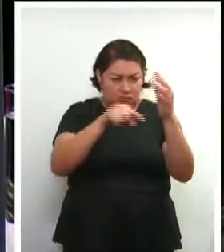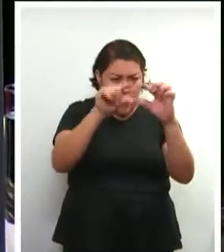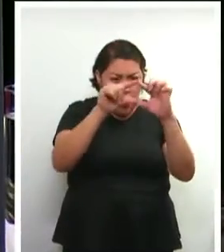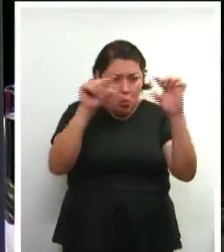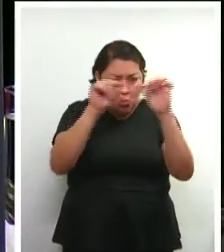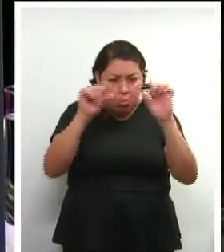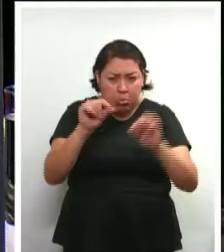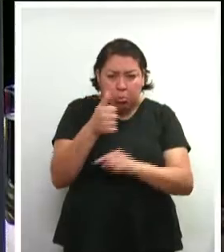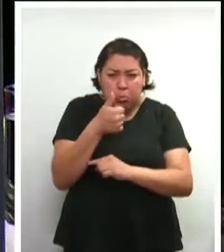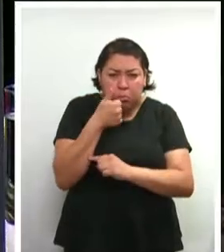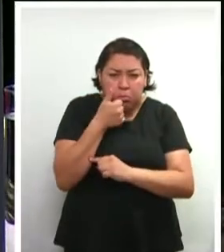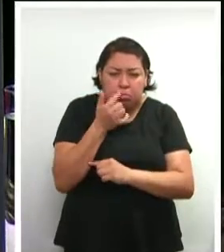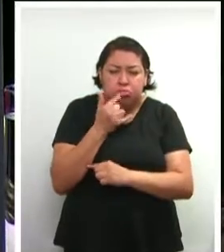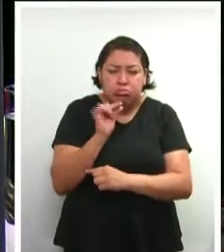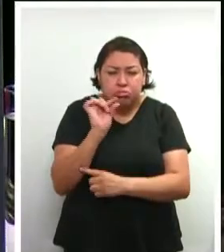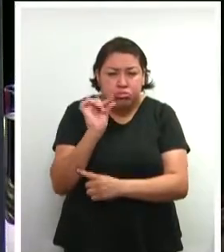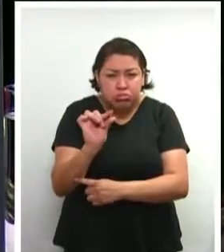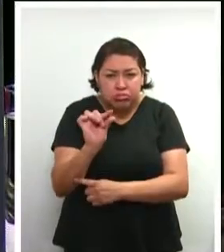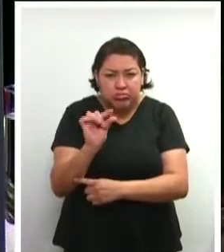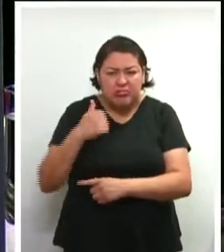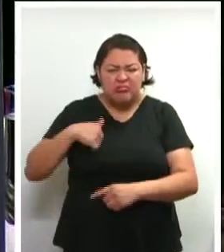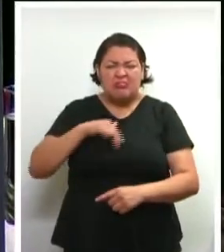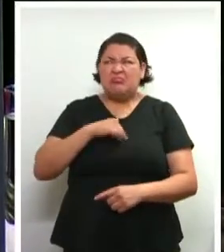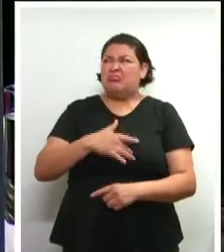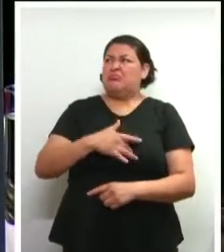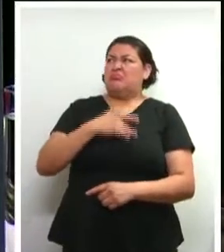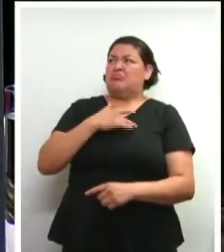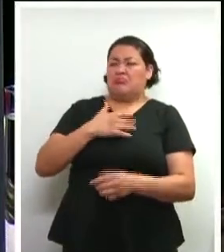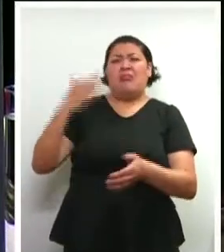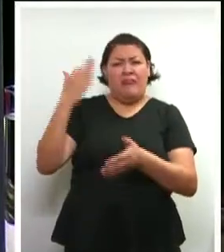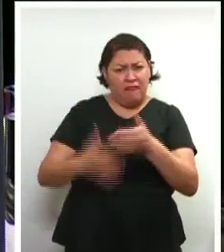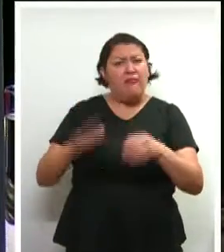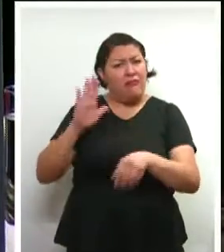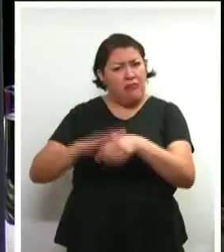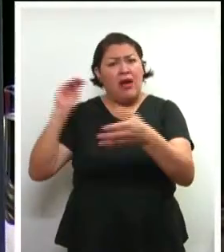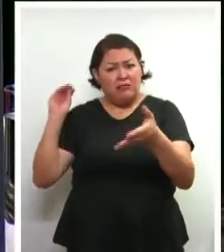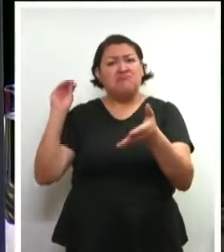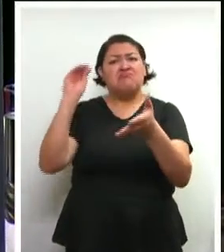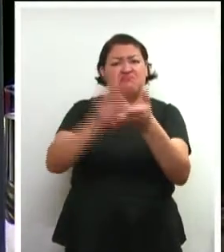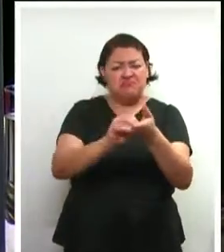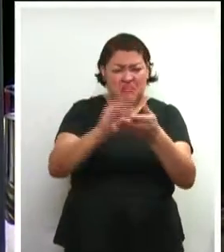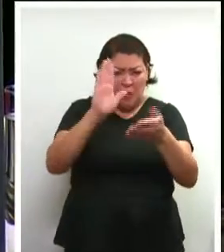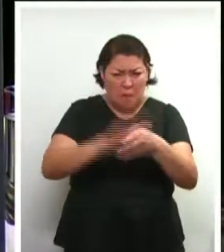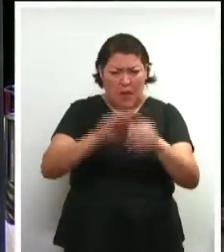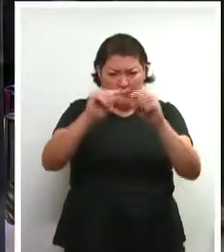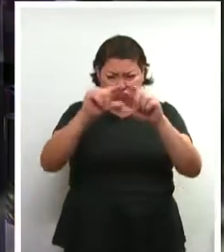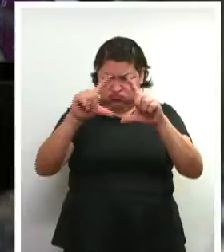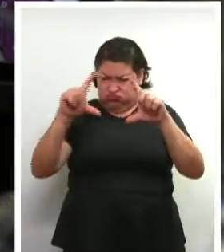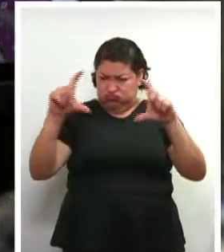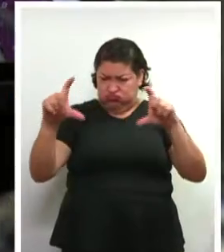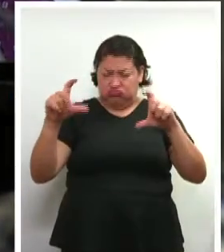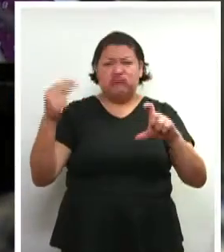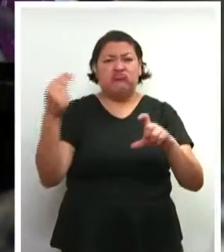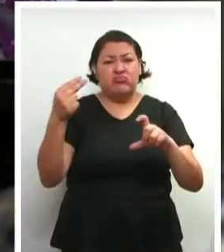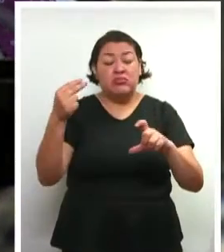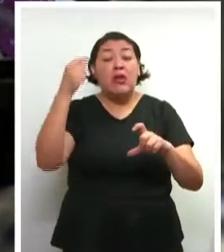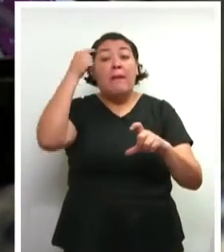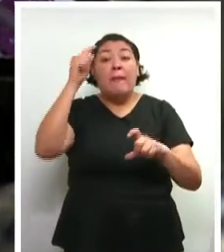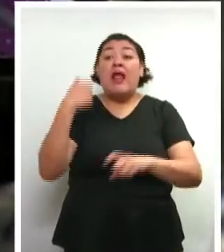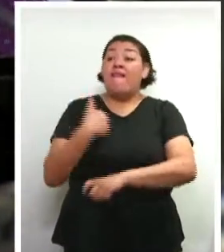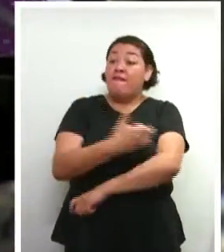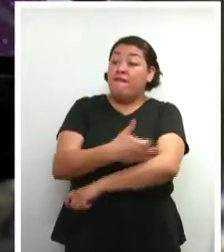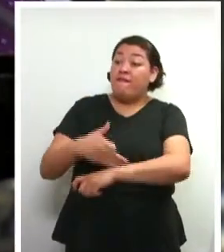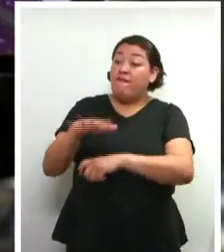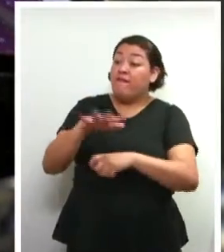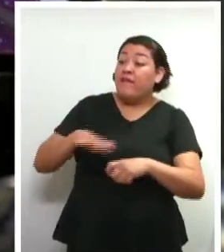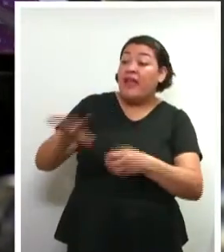Constitución, que consideramos no son suficientes y se debe de tener algo más sustancioso para que no queden faltos